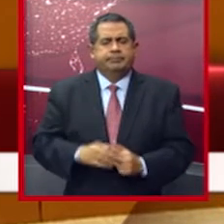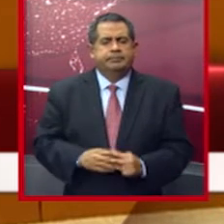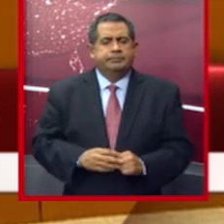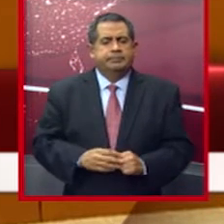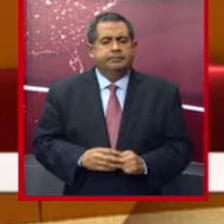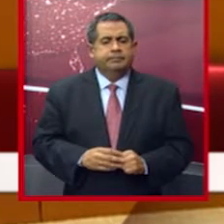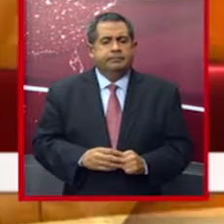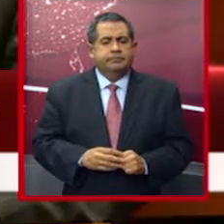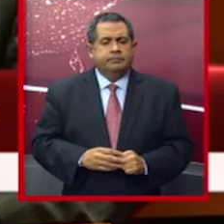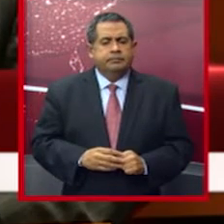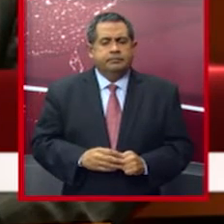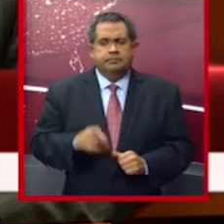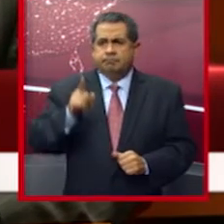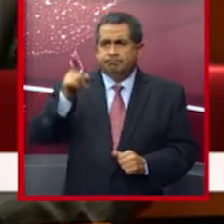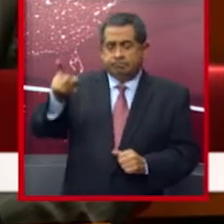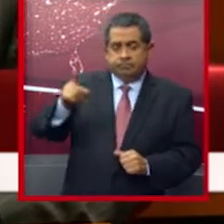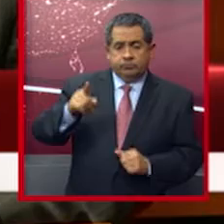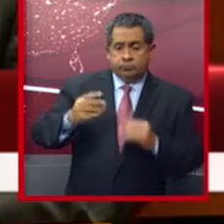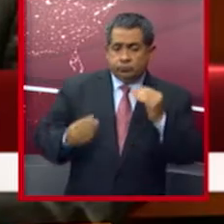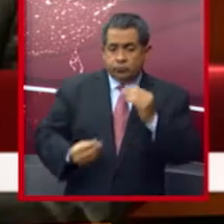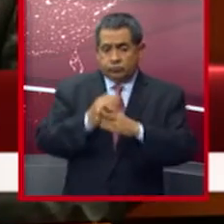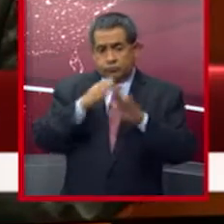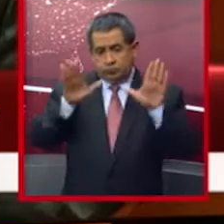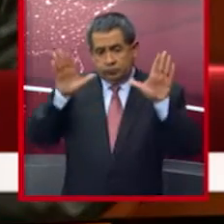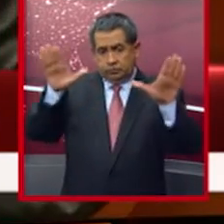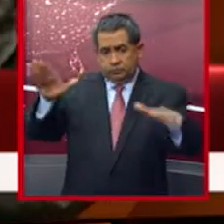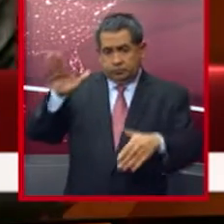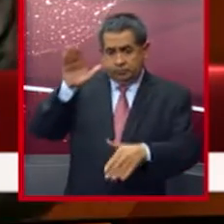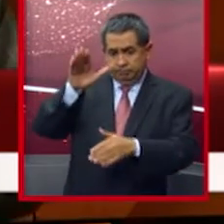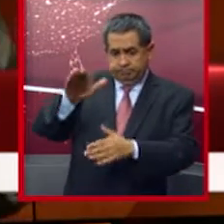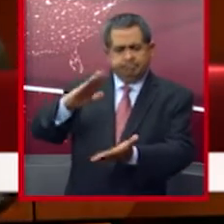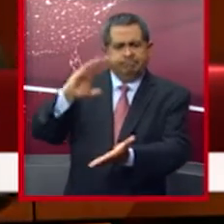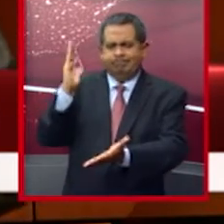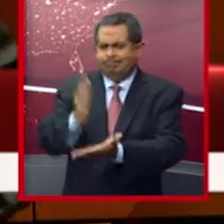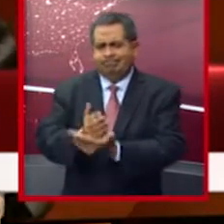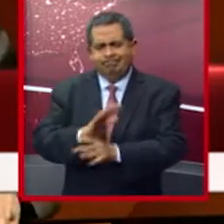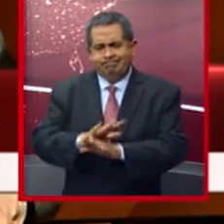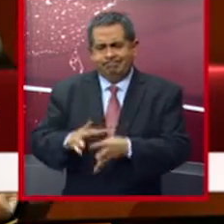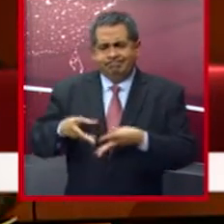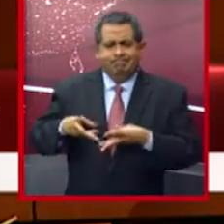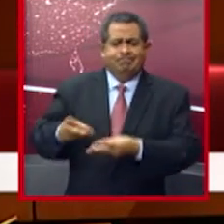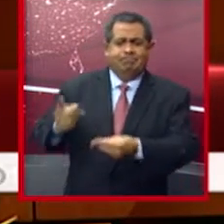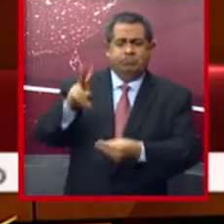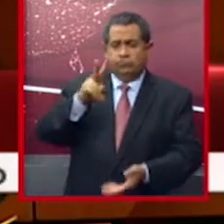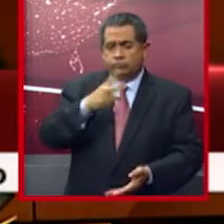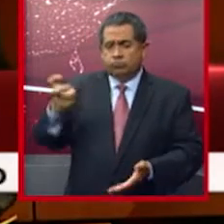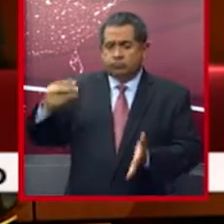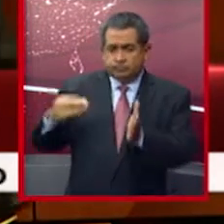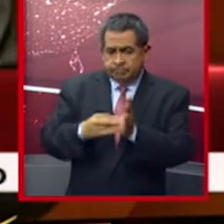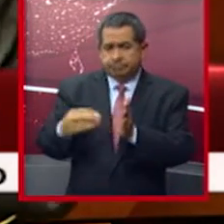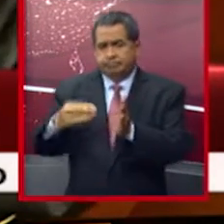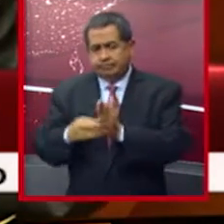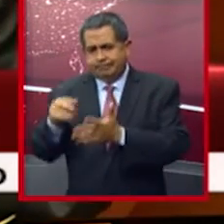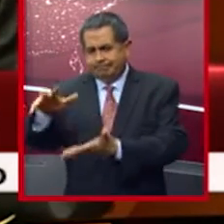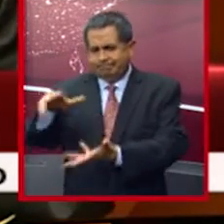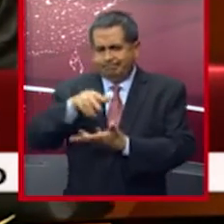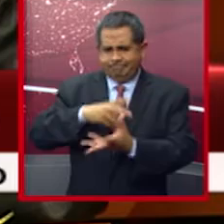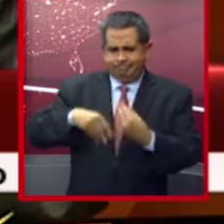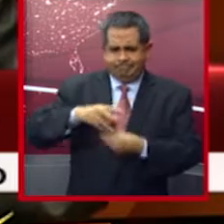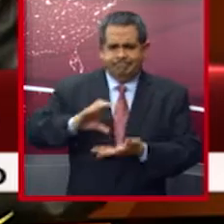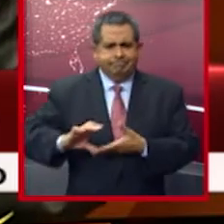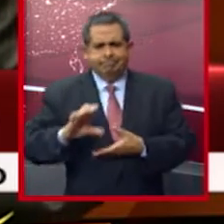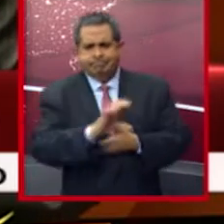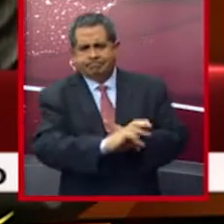Que se detenga la construcción del nuevo aeropuerto que implique un gasto de 200,000 millones. Y como